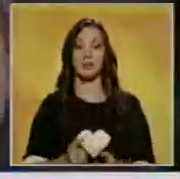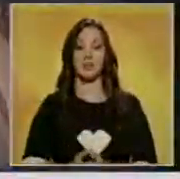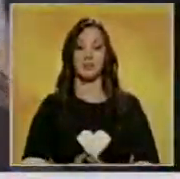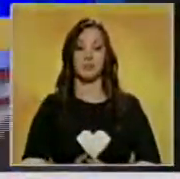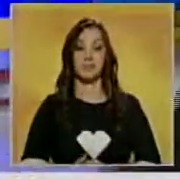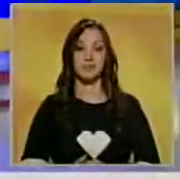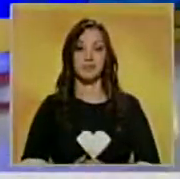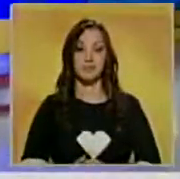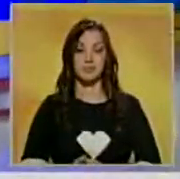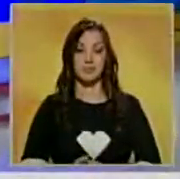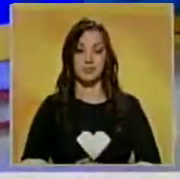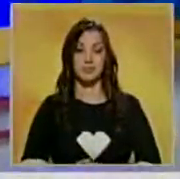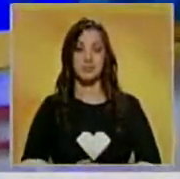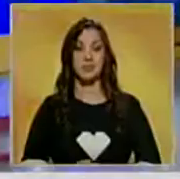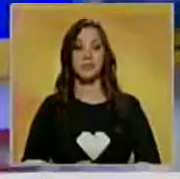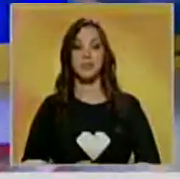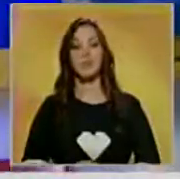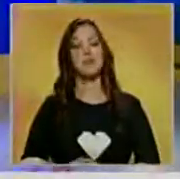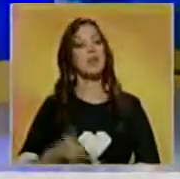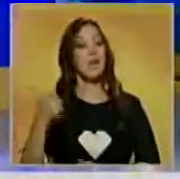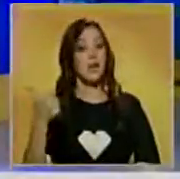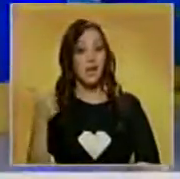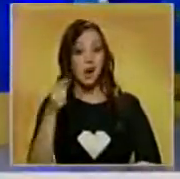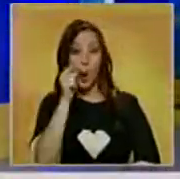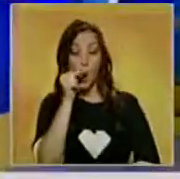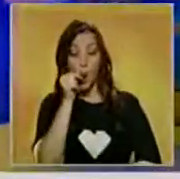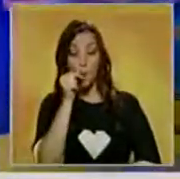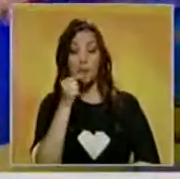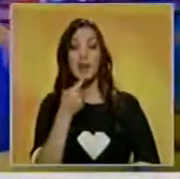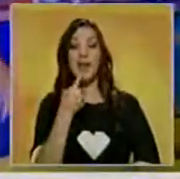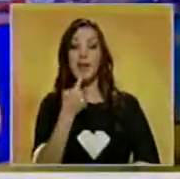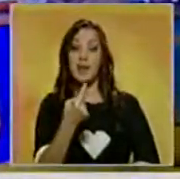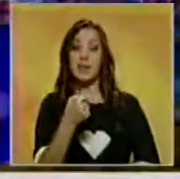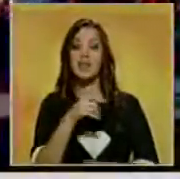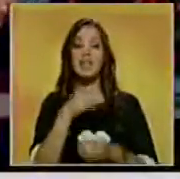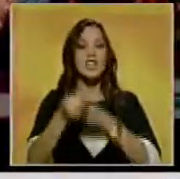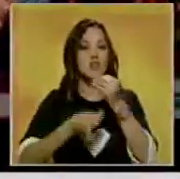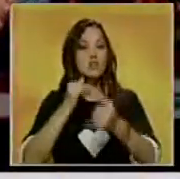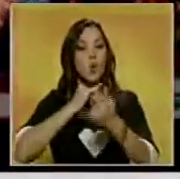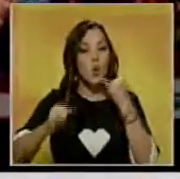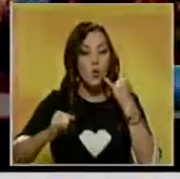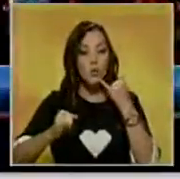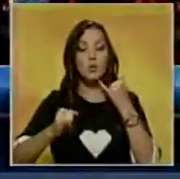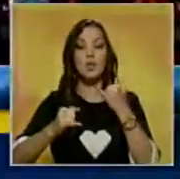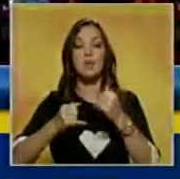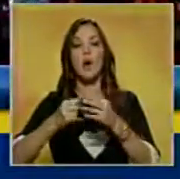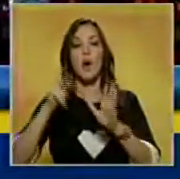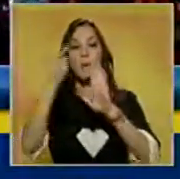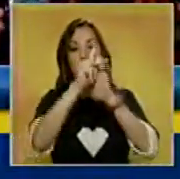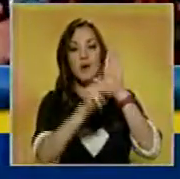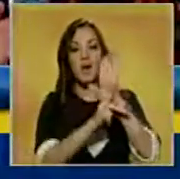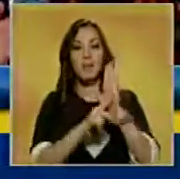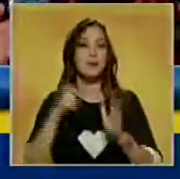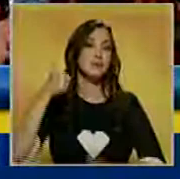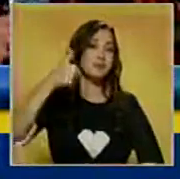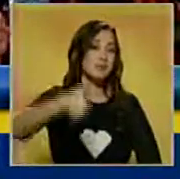aplicaciones. David Letterman transmitió su último programa. Luego de 33 años